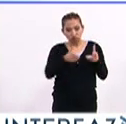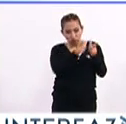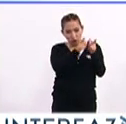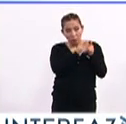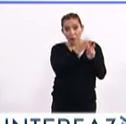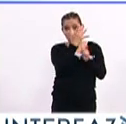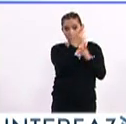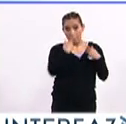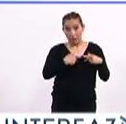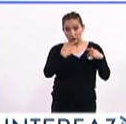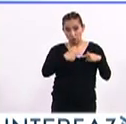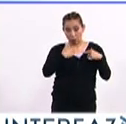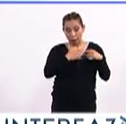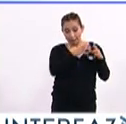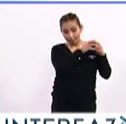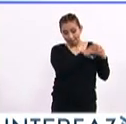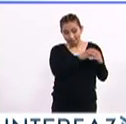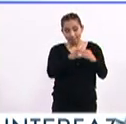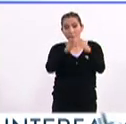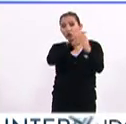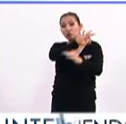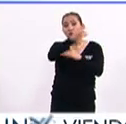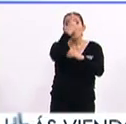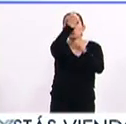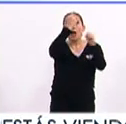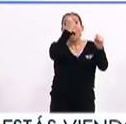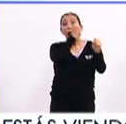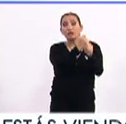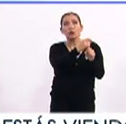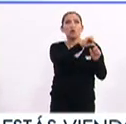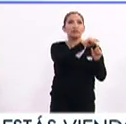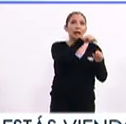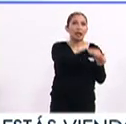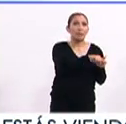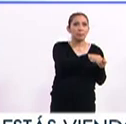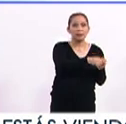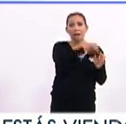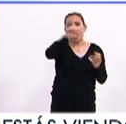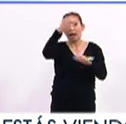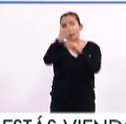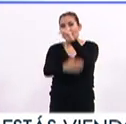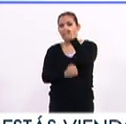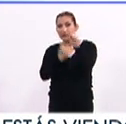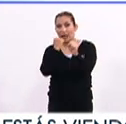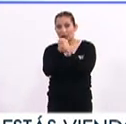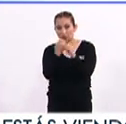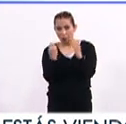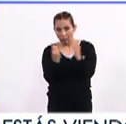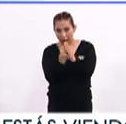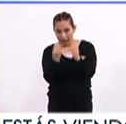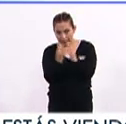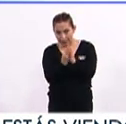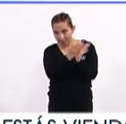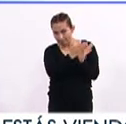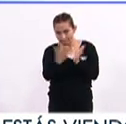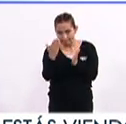ser 50 en total, que durante todo el año, de aquí a que termine el año escolar, vamos a estar